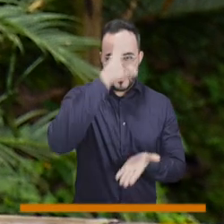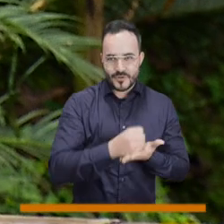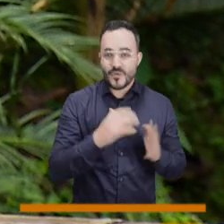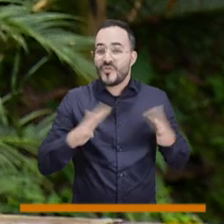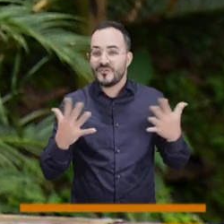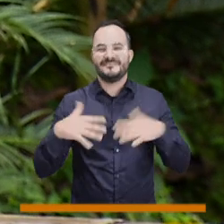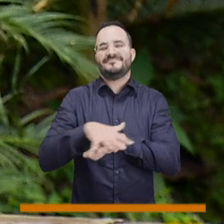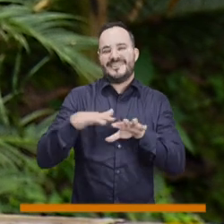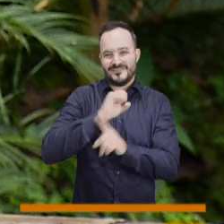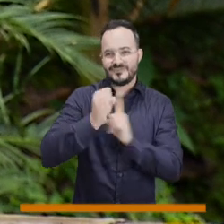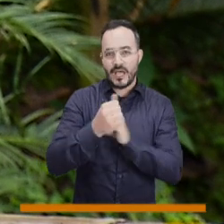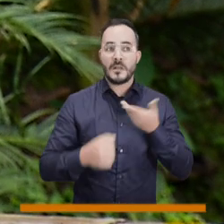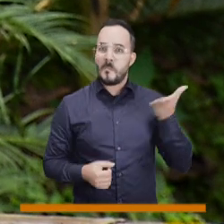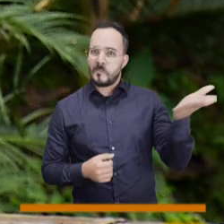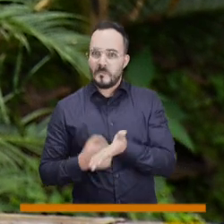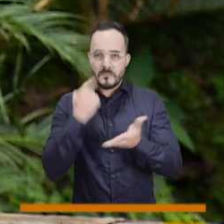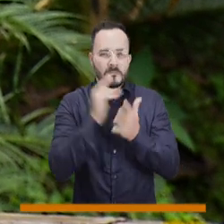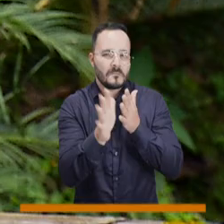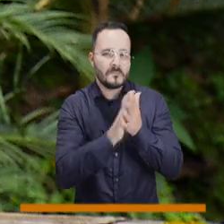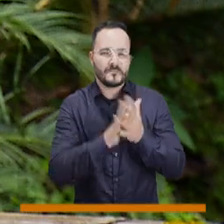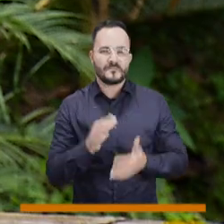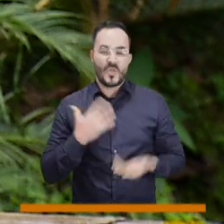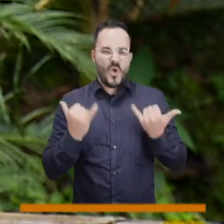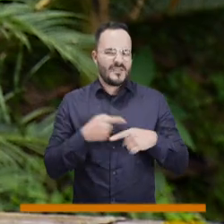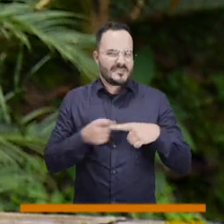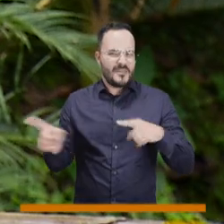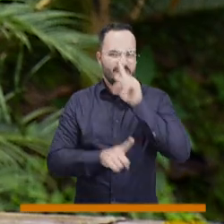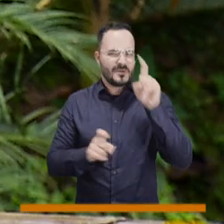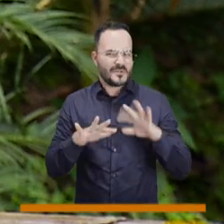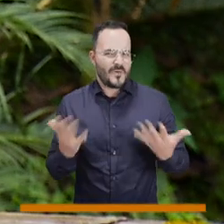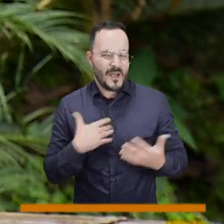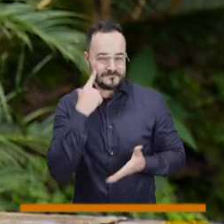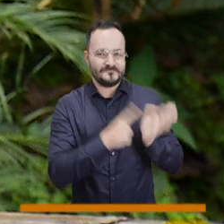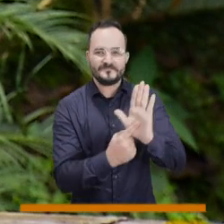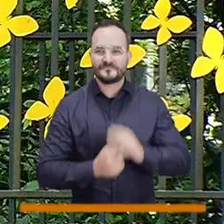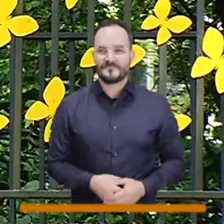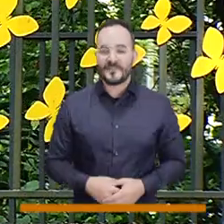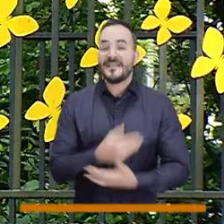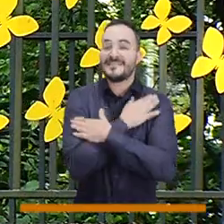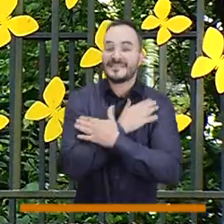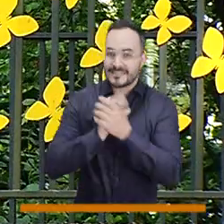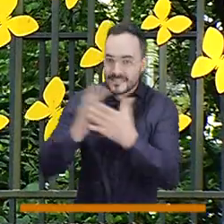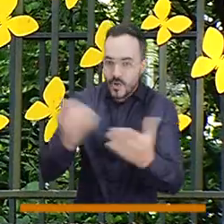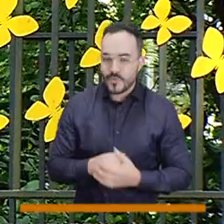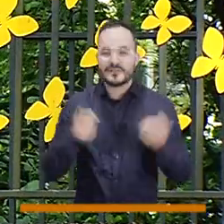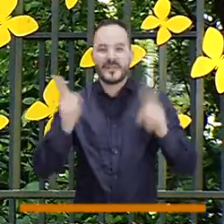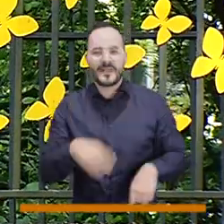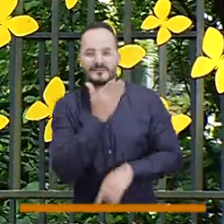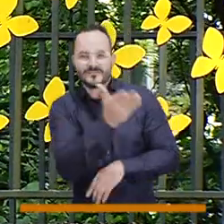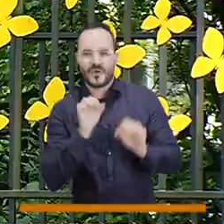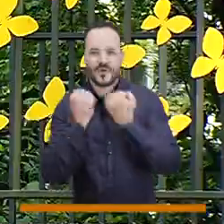a través de las redes sociales en esta conversación que no termina con nuestra pregunta de la semana. Catherine, un saludo a usted,